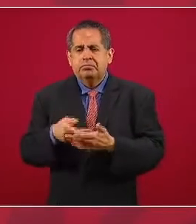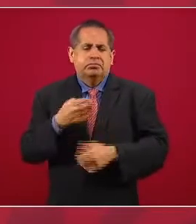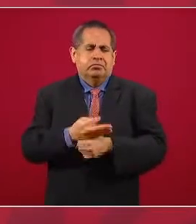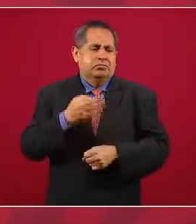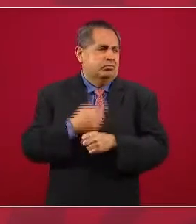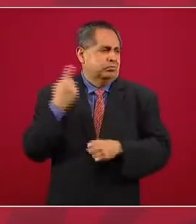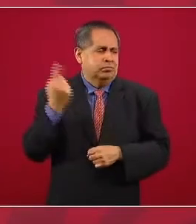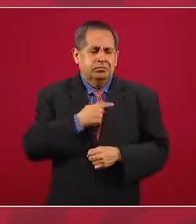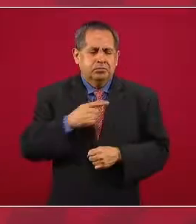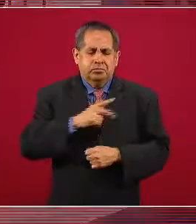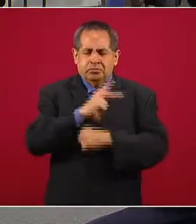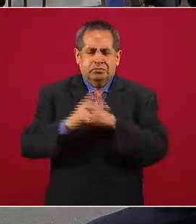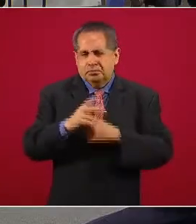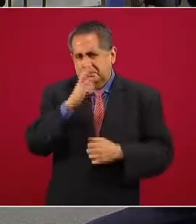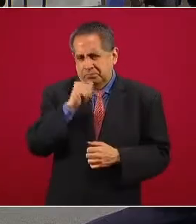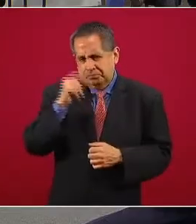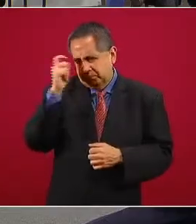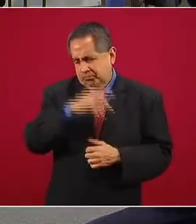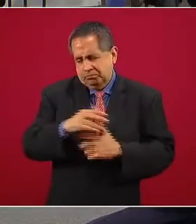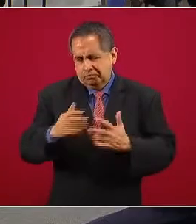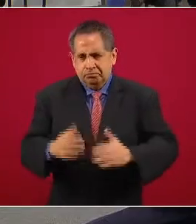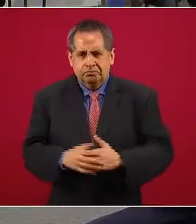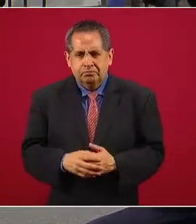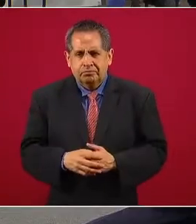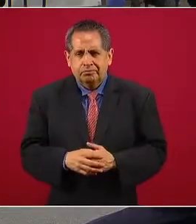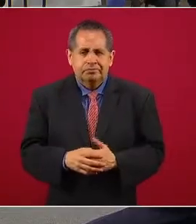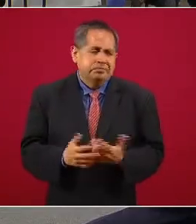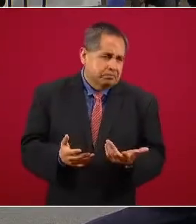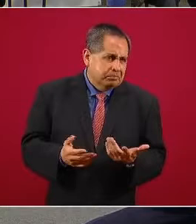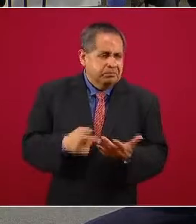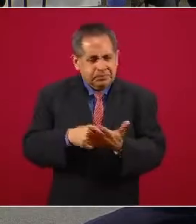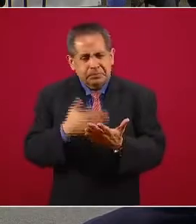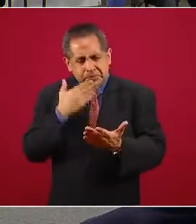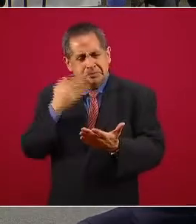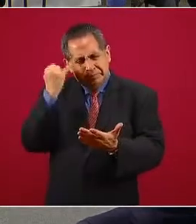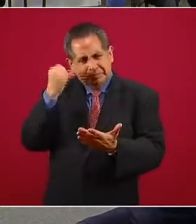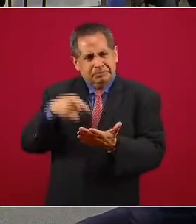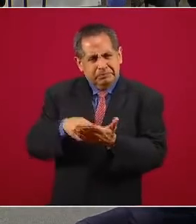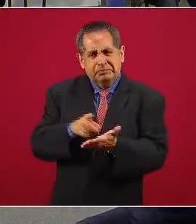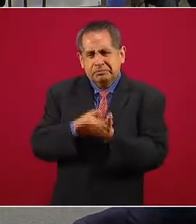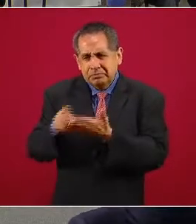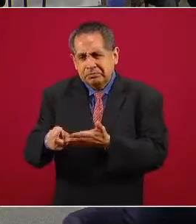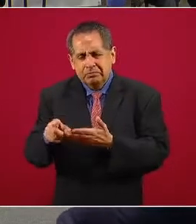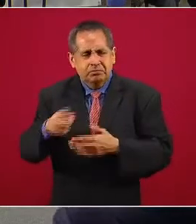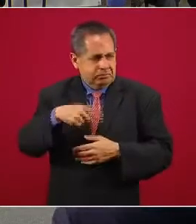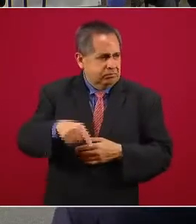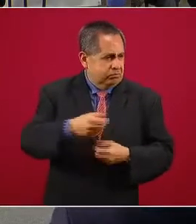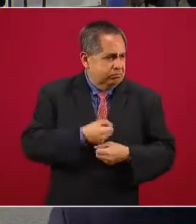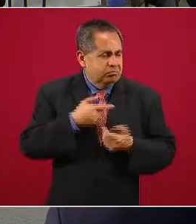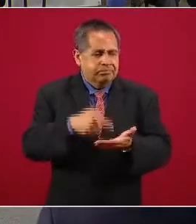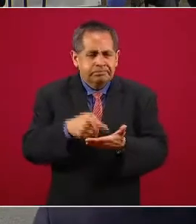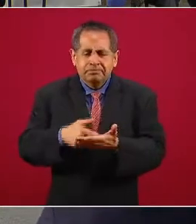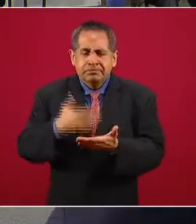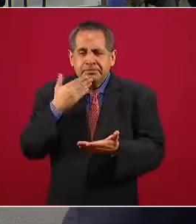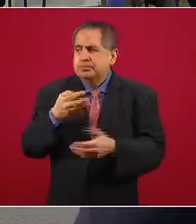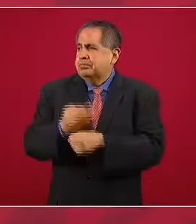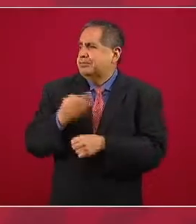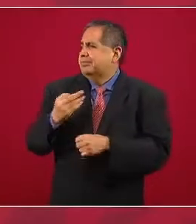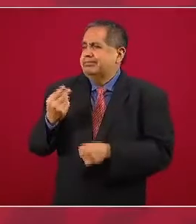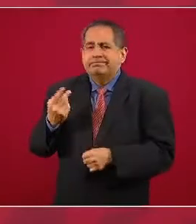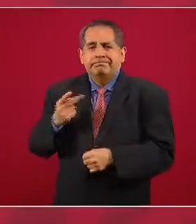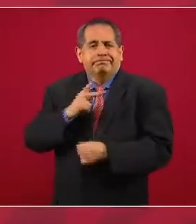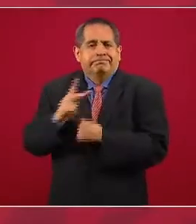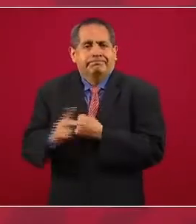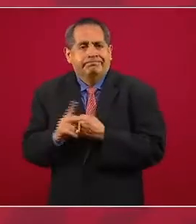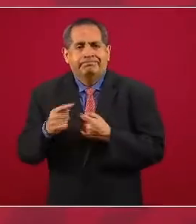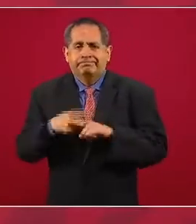país no puede tener, que tienen derecho a dar sus opiniones, pero que